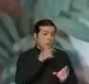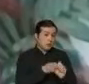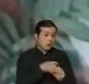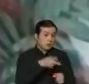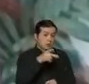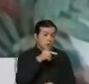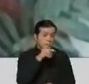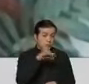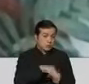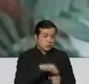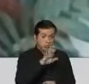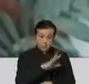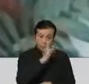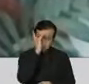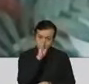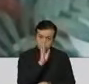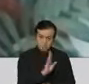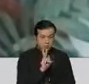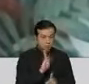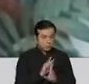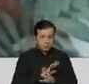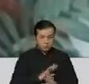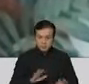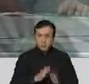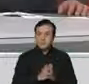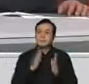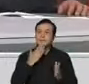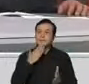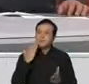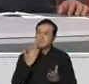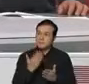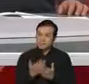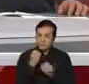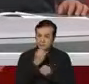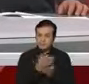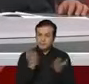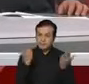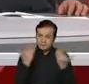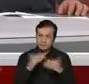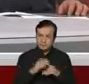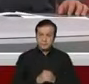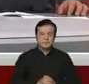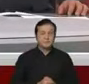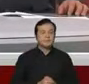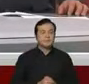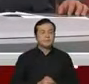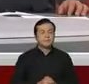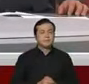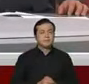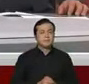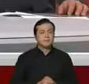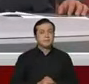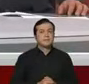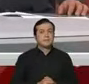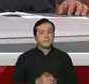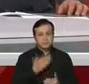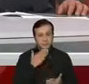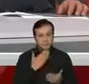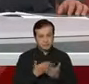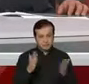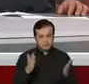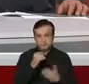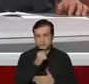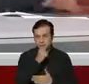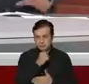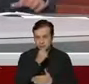les corresponde concentrarse en eso. Muchas gracias, secretario, por la información compartida. A ustedes, muchas gracias por la